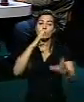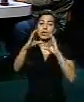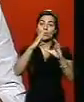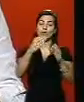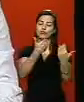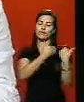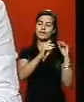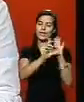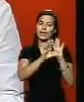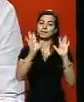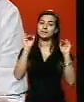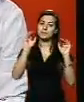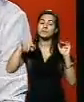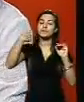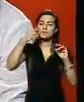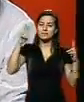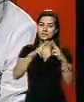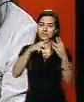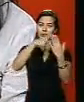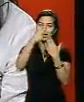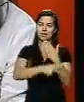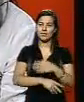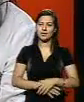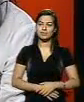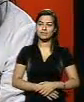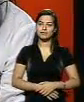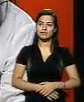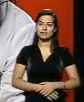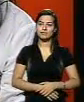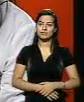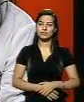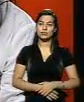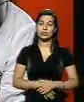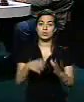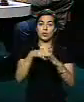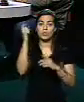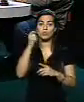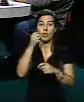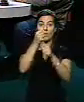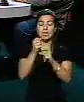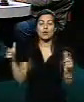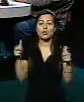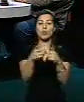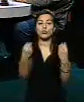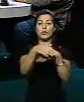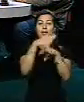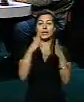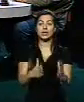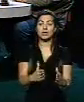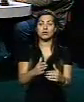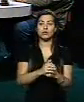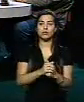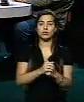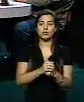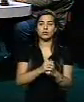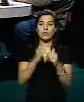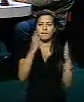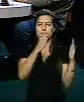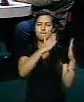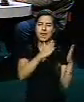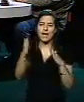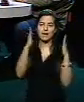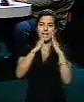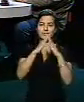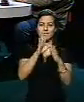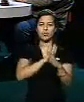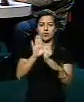Pueblo Legislador. Bueno, será hasta el próximo programa. Nos están esperando. Todos los diputados vamos a reunirnos con el ministro para ver todo el plan de vivienda